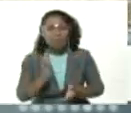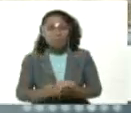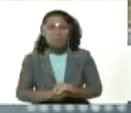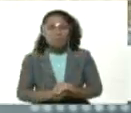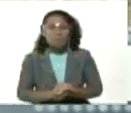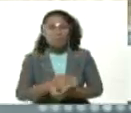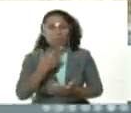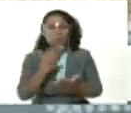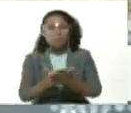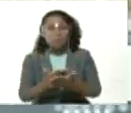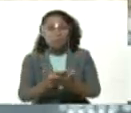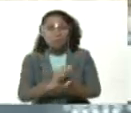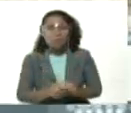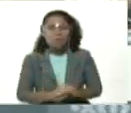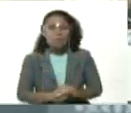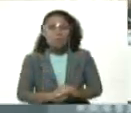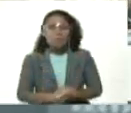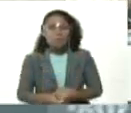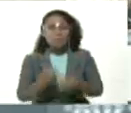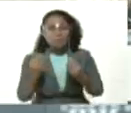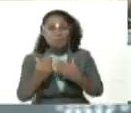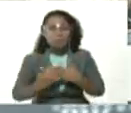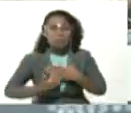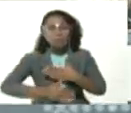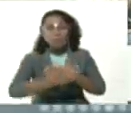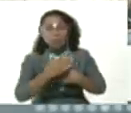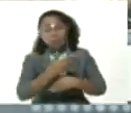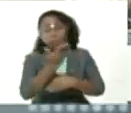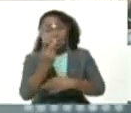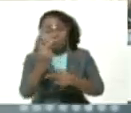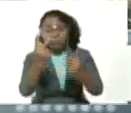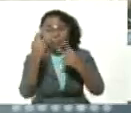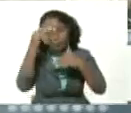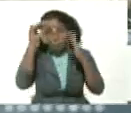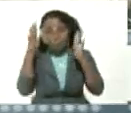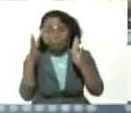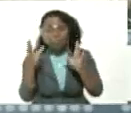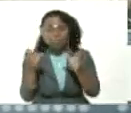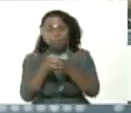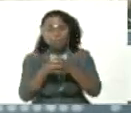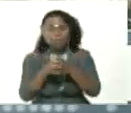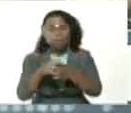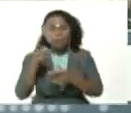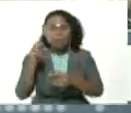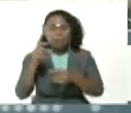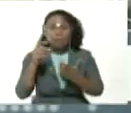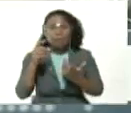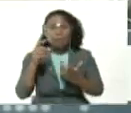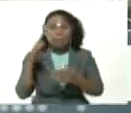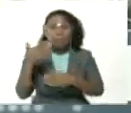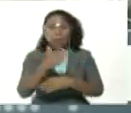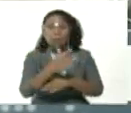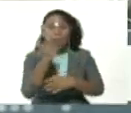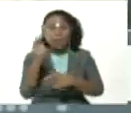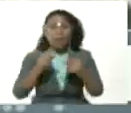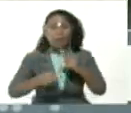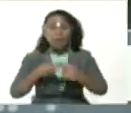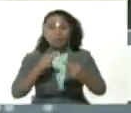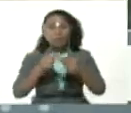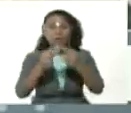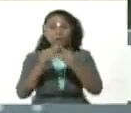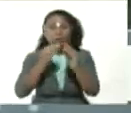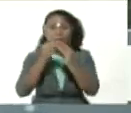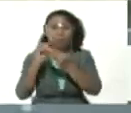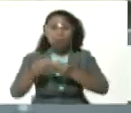sus propuestas. Para avanzar, fíjense ustedes, en el sector camarón vamos avanzando. Hay que construir la